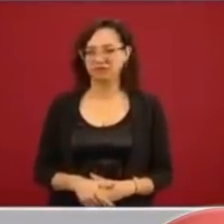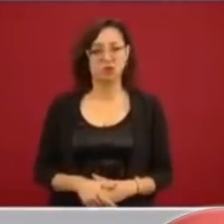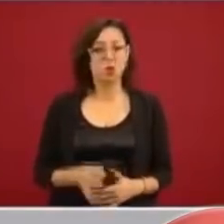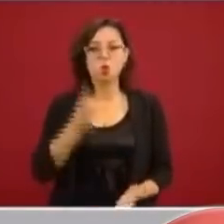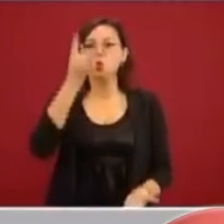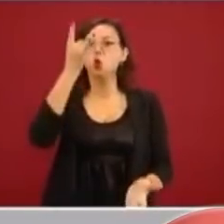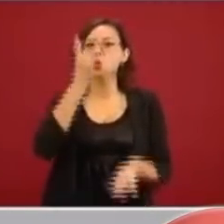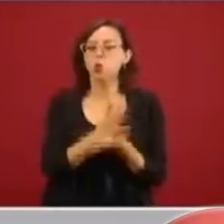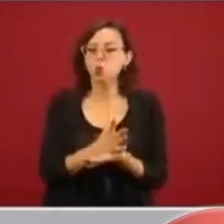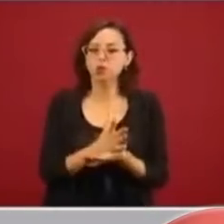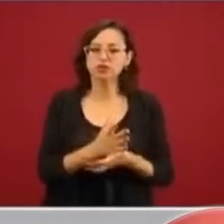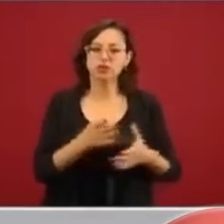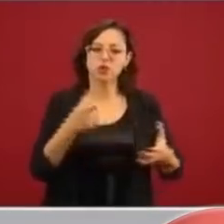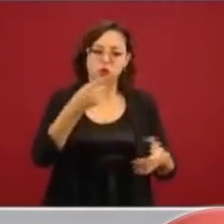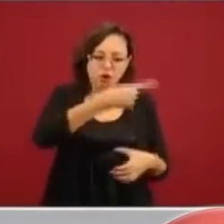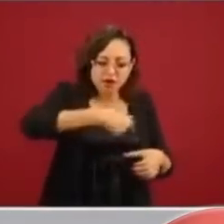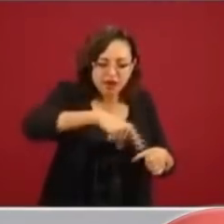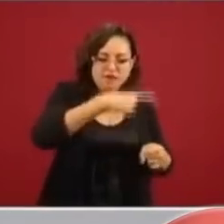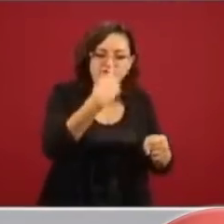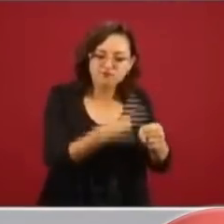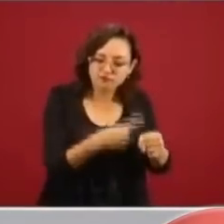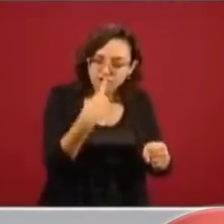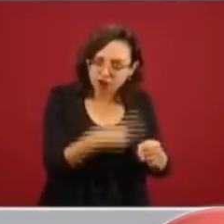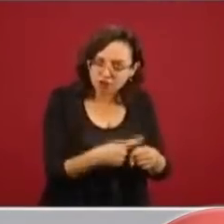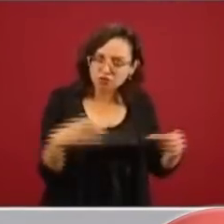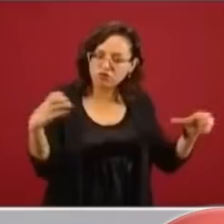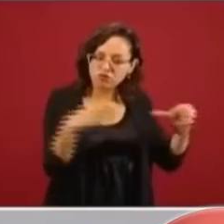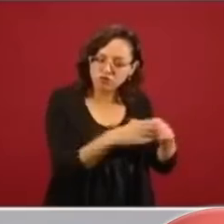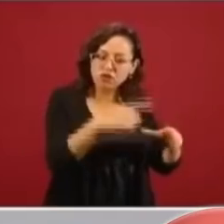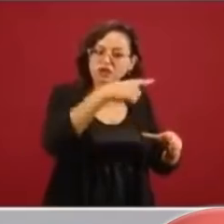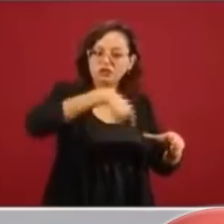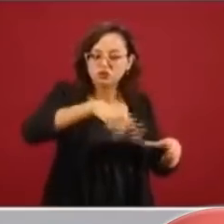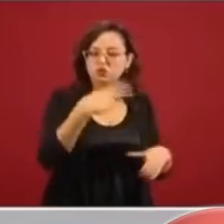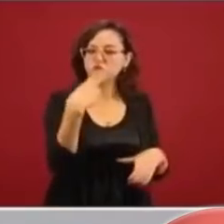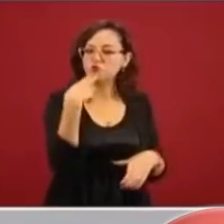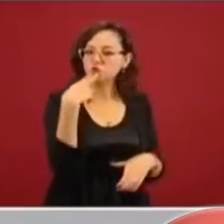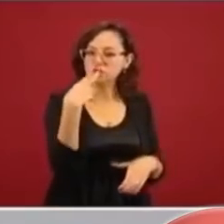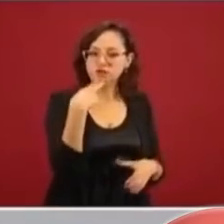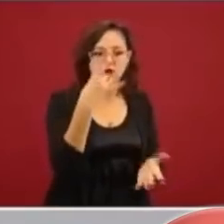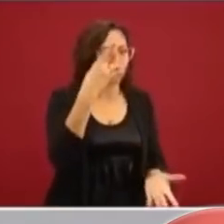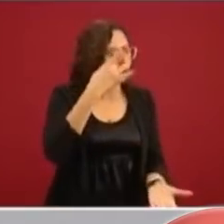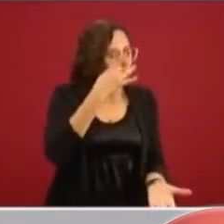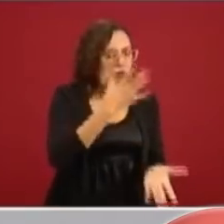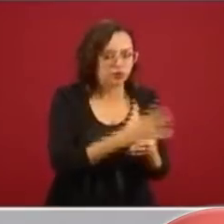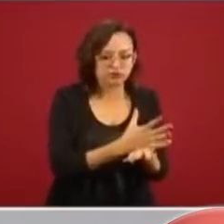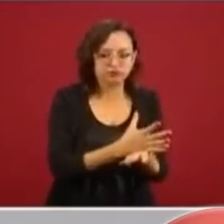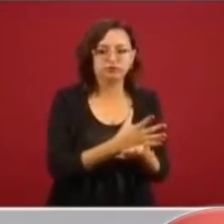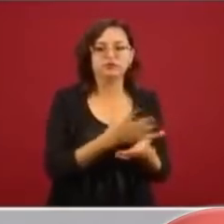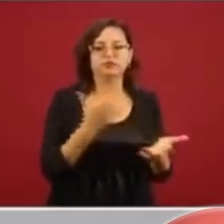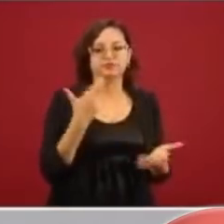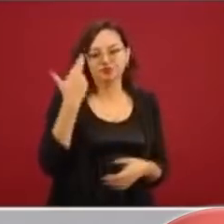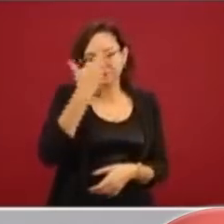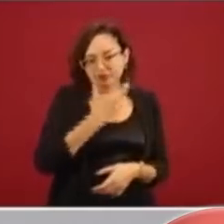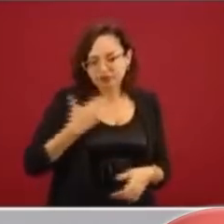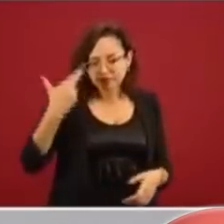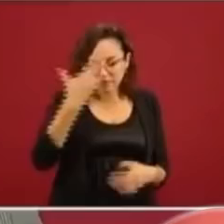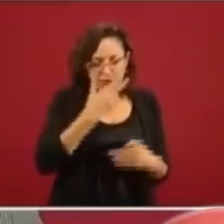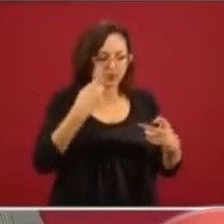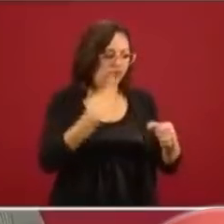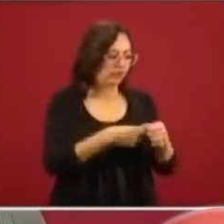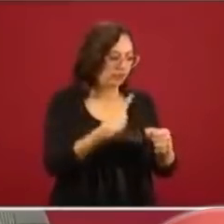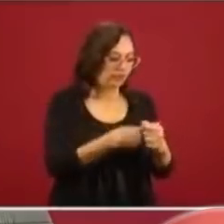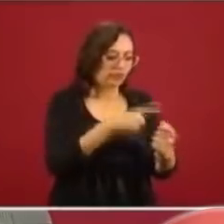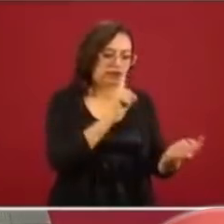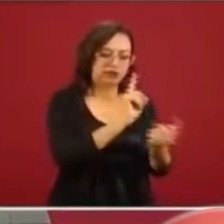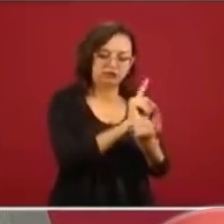de asistencia a un hospital o a una clínica para verificar su diagnóstico o sus